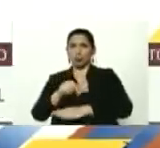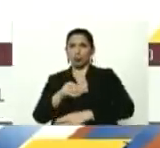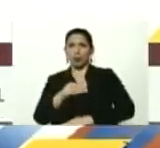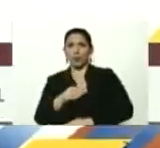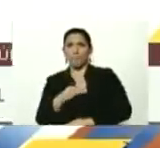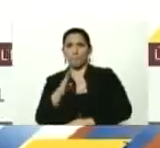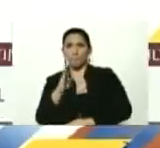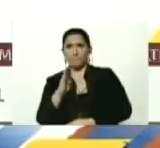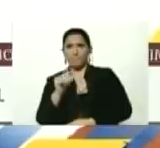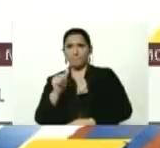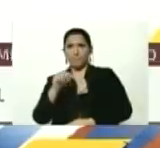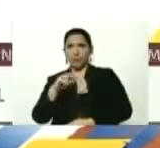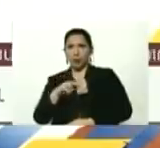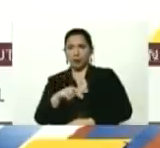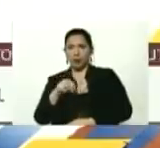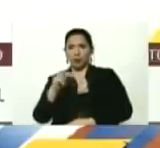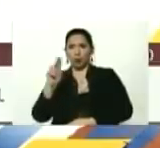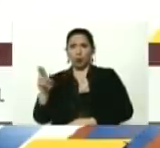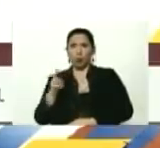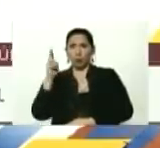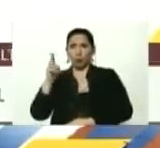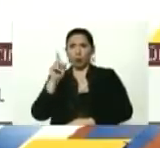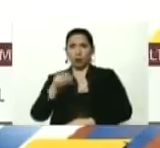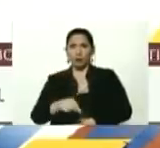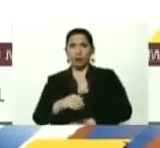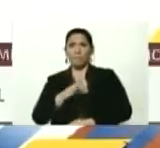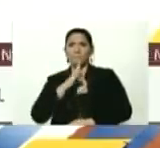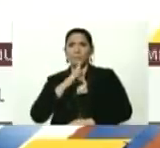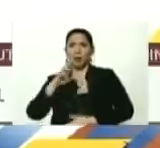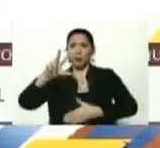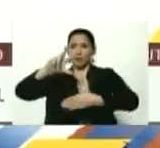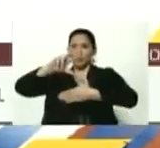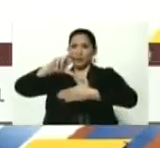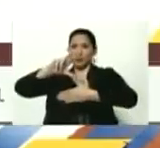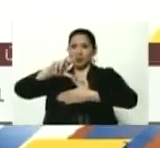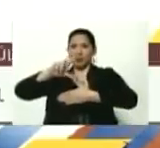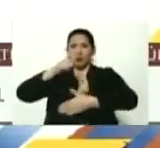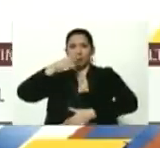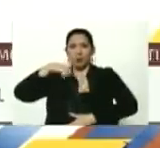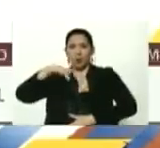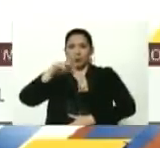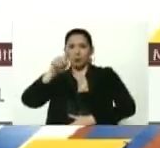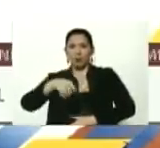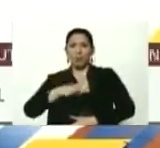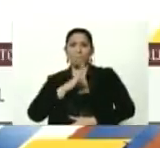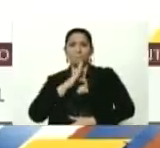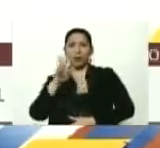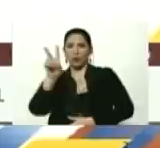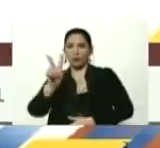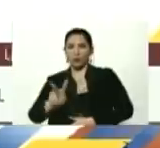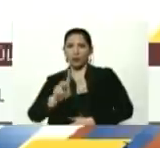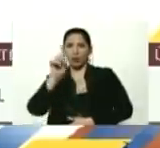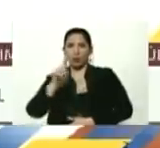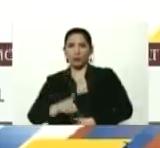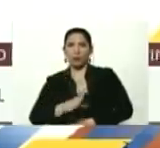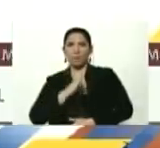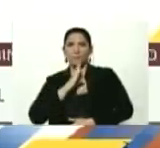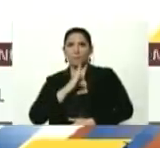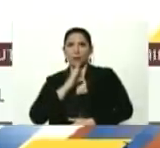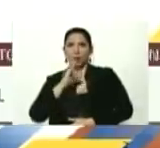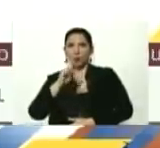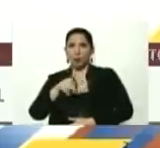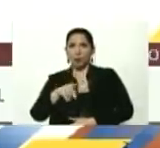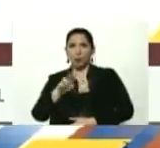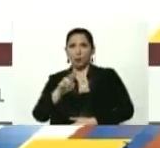Uruguay, fue sancionado el Banco Bicentenario del Pueblo y el Banco de Venezuela y el Banco Prodem S.A.